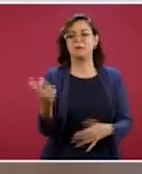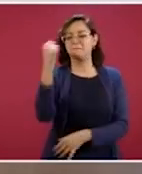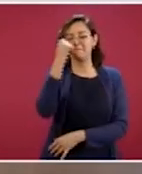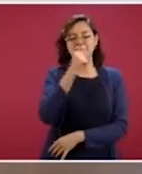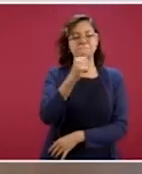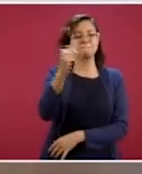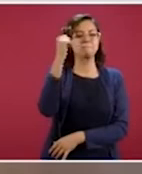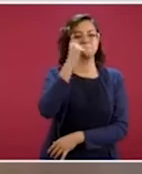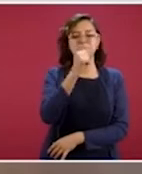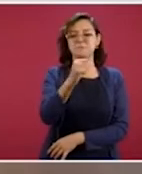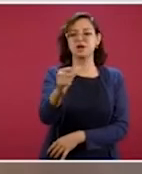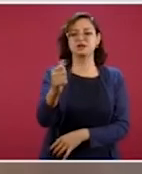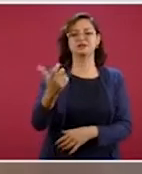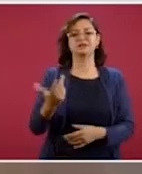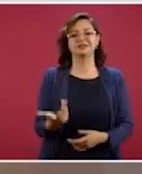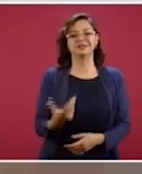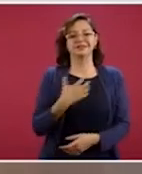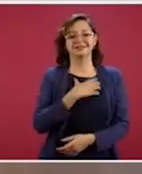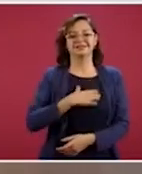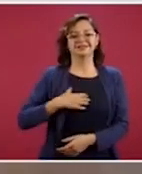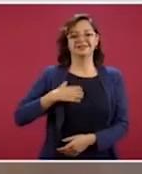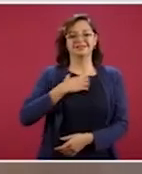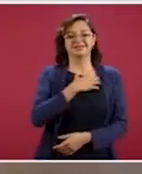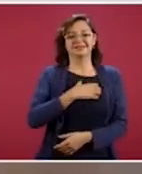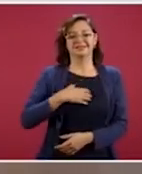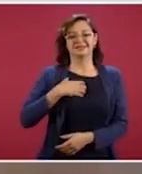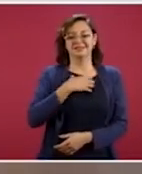siempre es muy satisfactorio